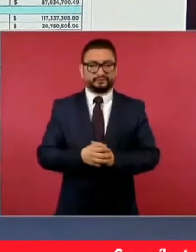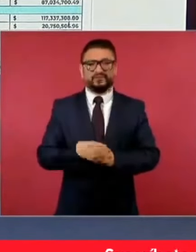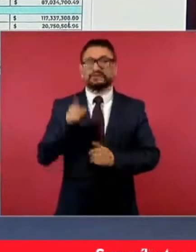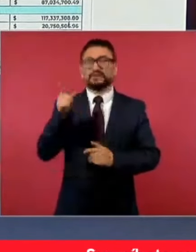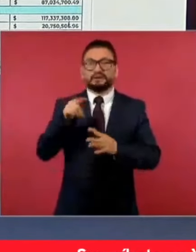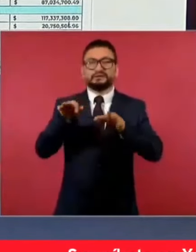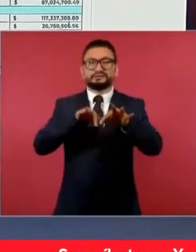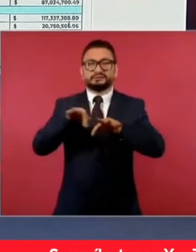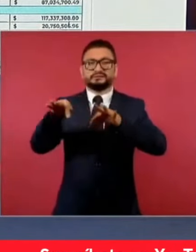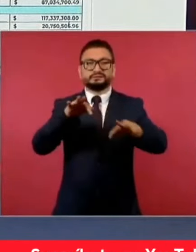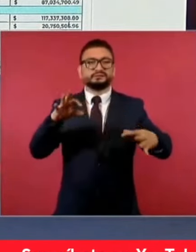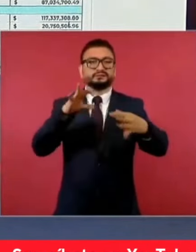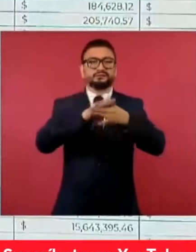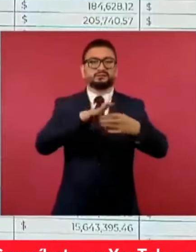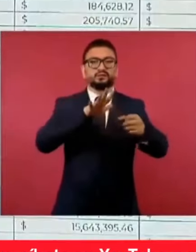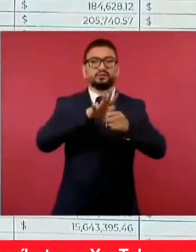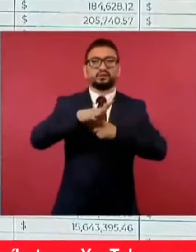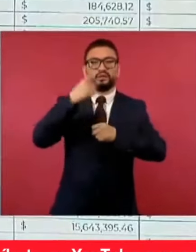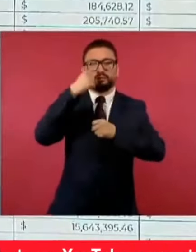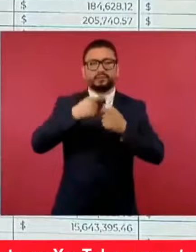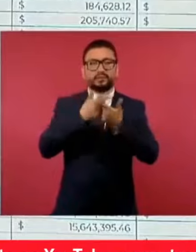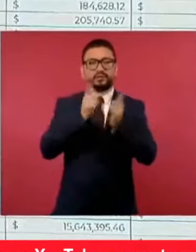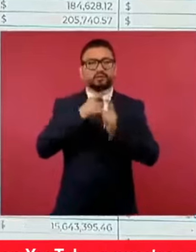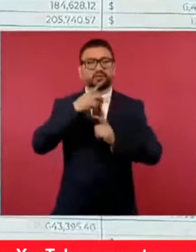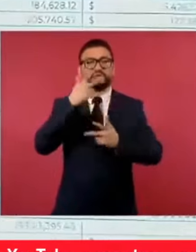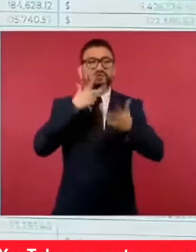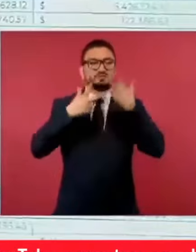trabajando para la calumnia, mira,